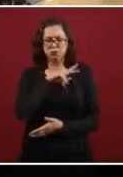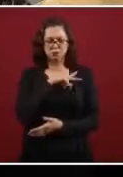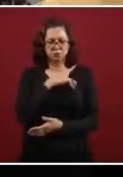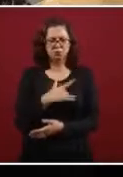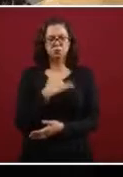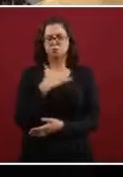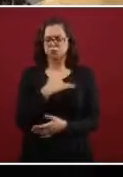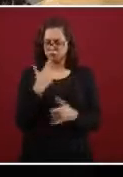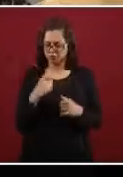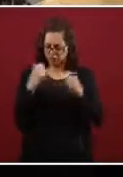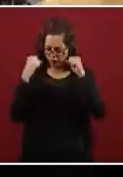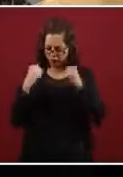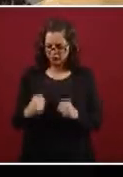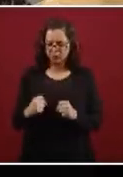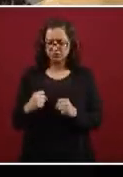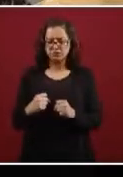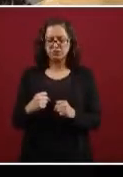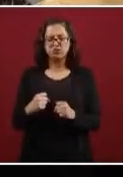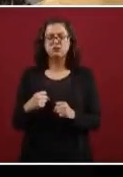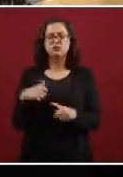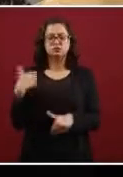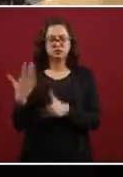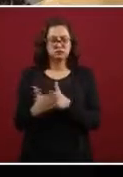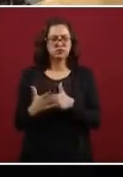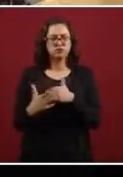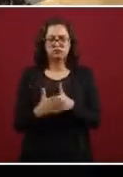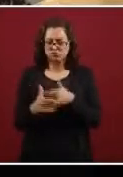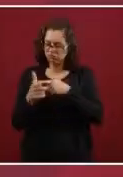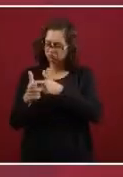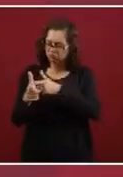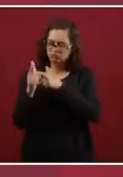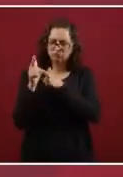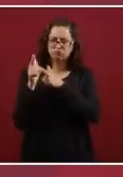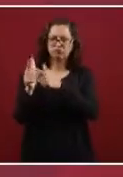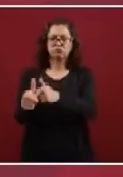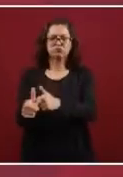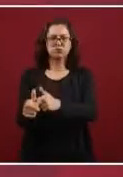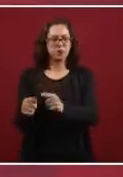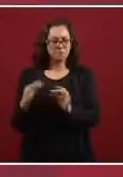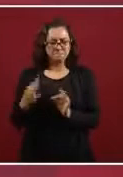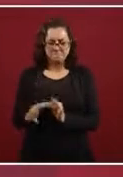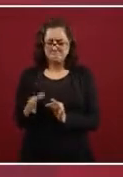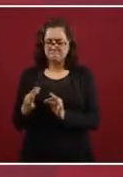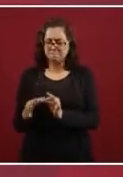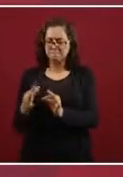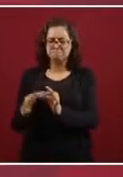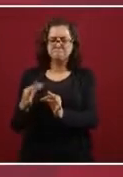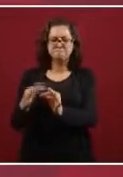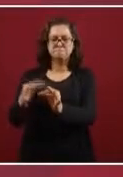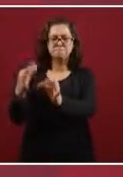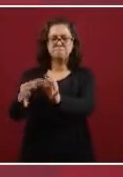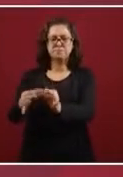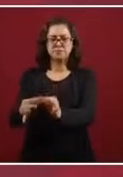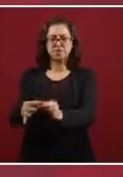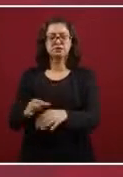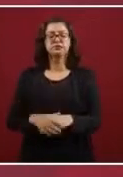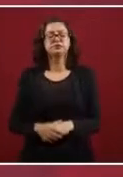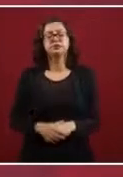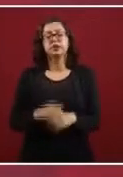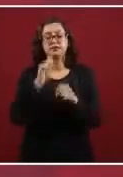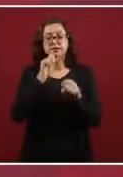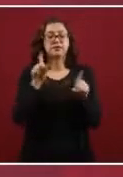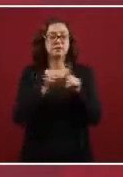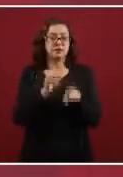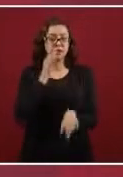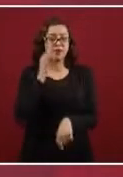tengo la absoluta certeza de que mantendremos esa política sin variación. En ese sentido, les comunico